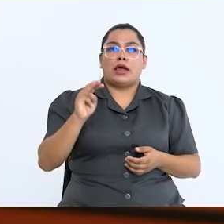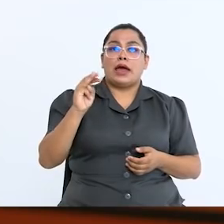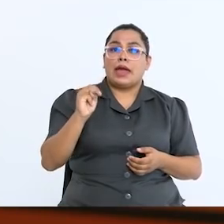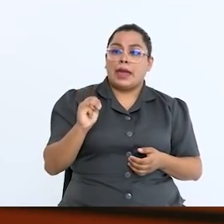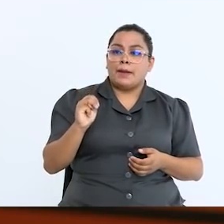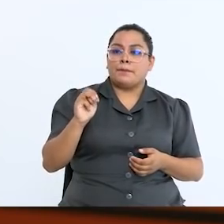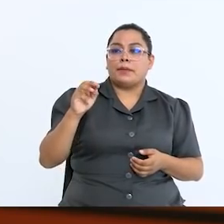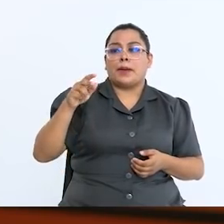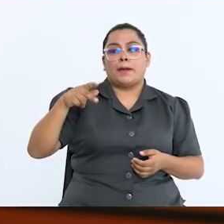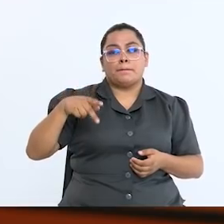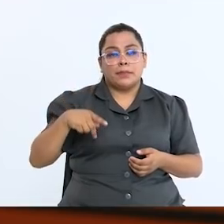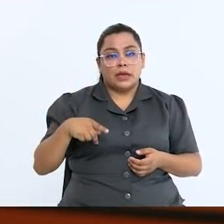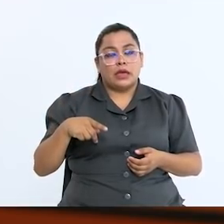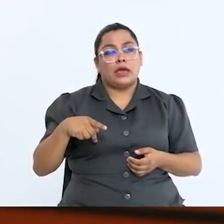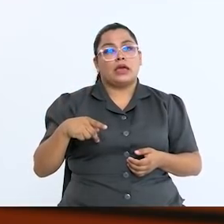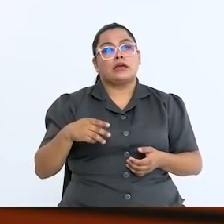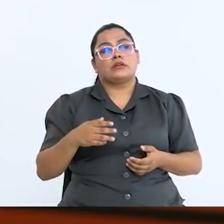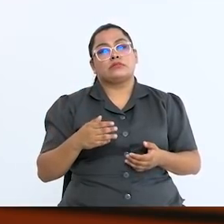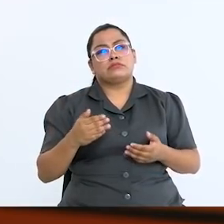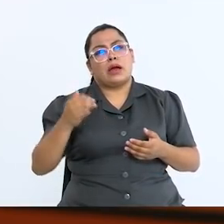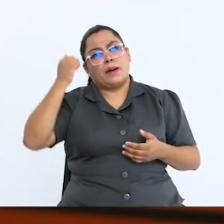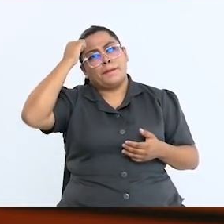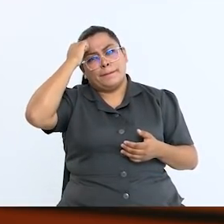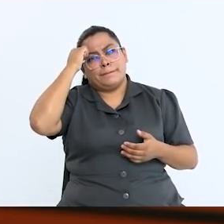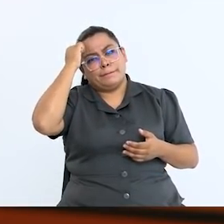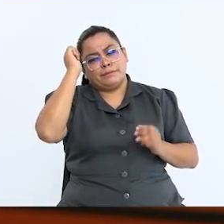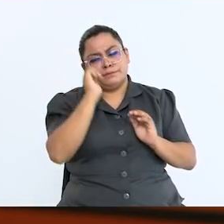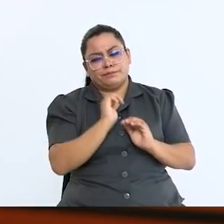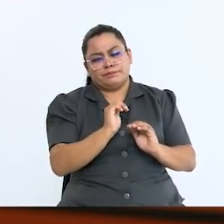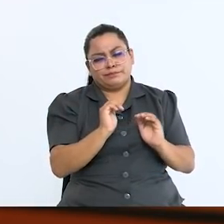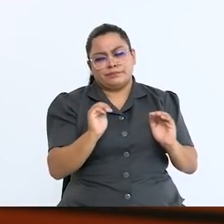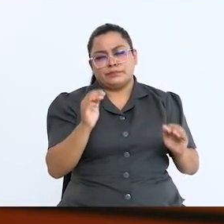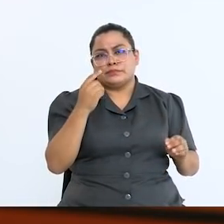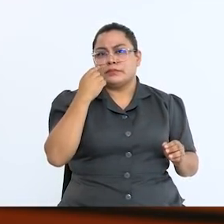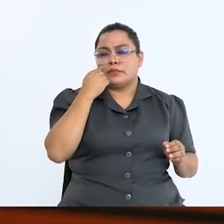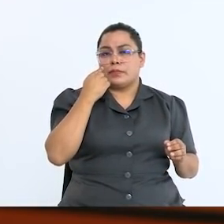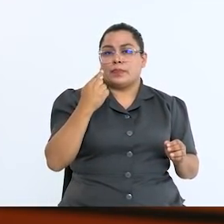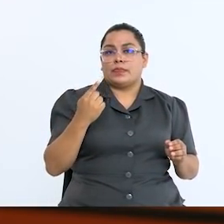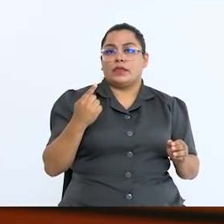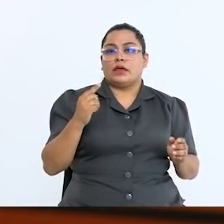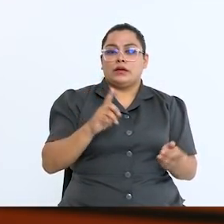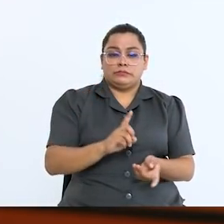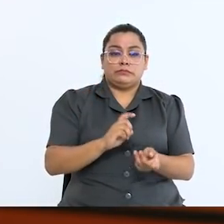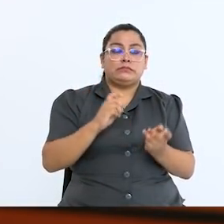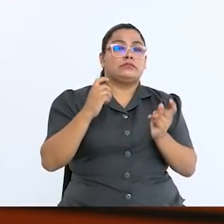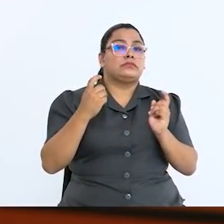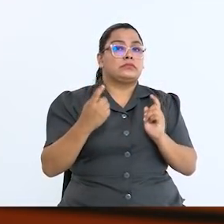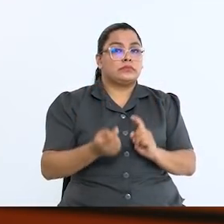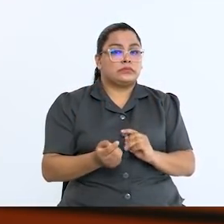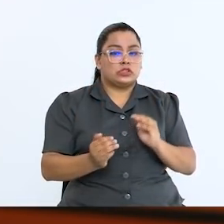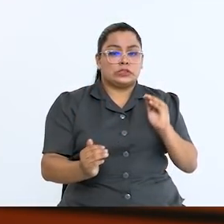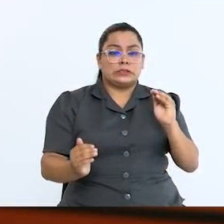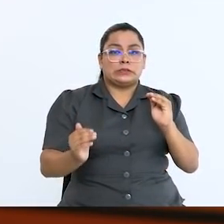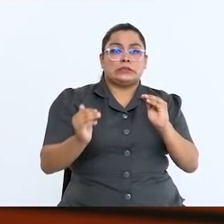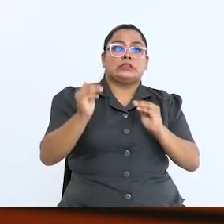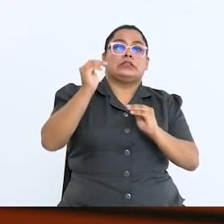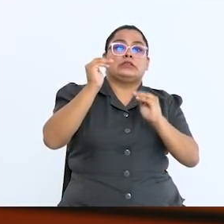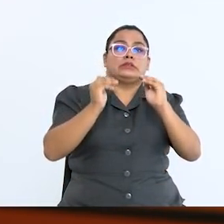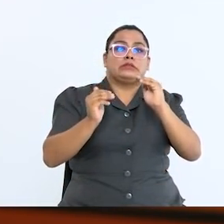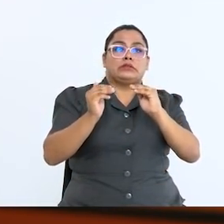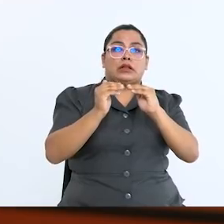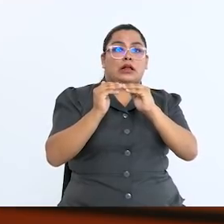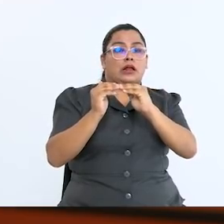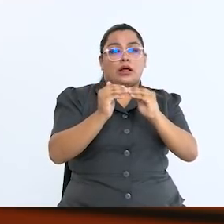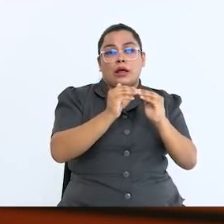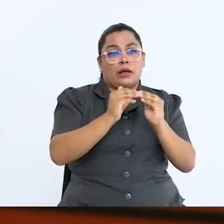letra M, la P, la D. Entonces, aquí podemos ver cómo hay esa transición o esa nivelación de estos